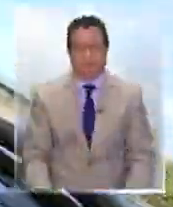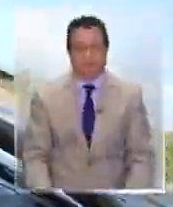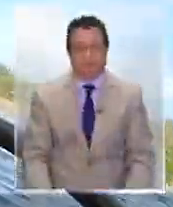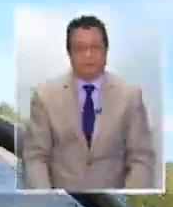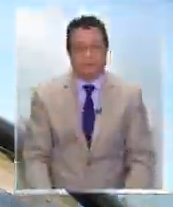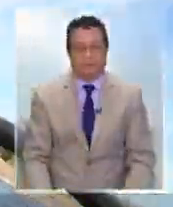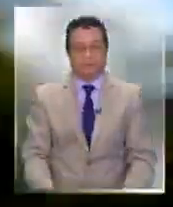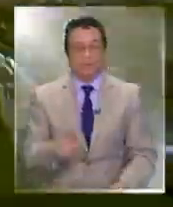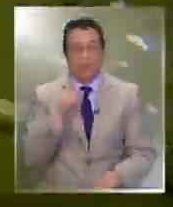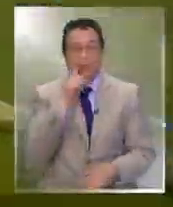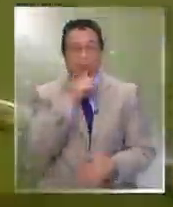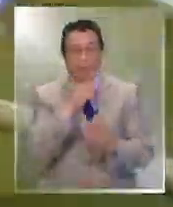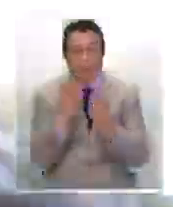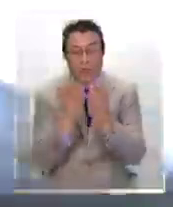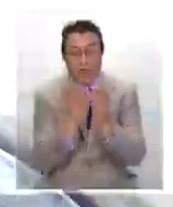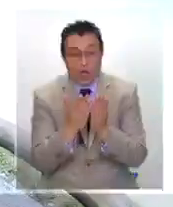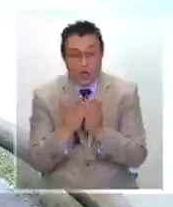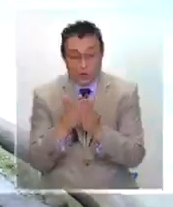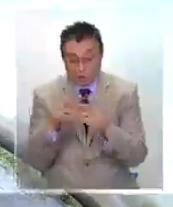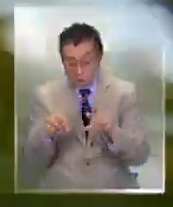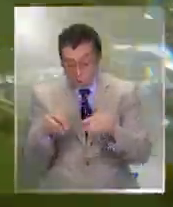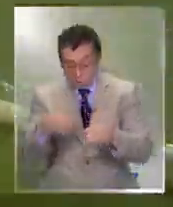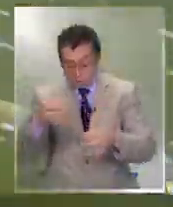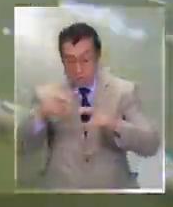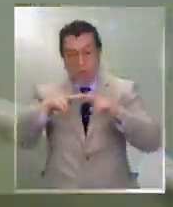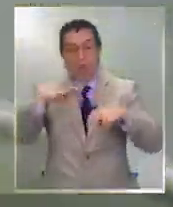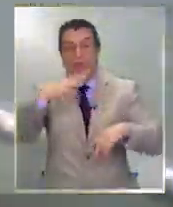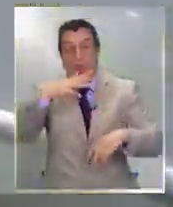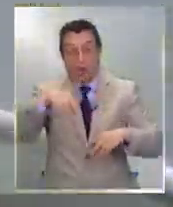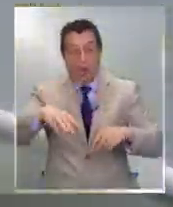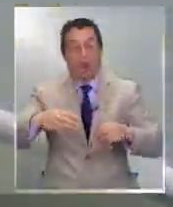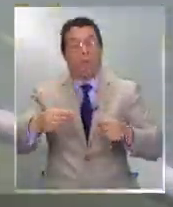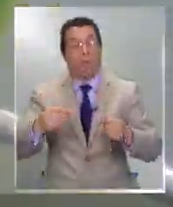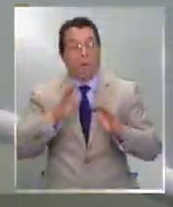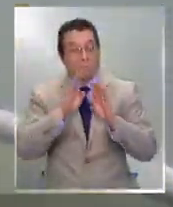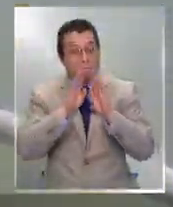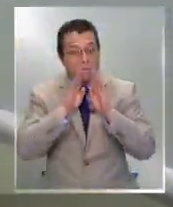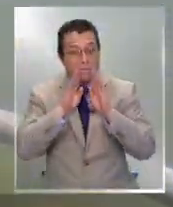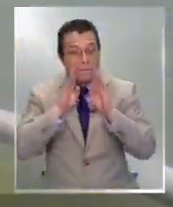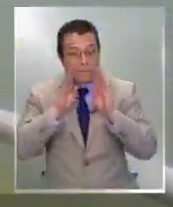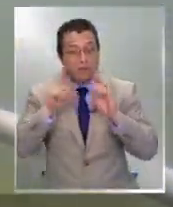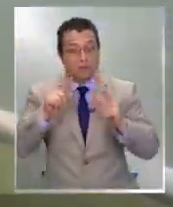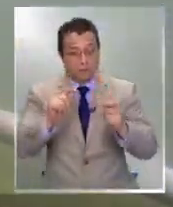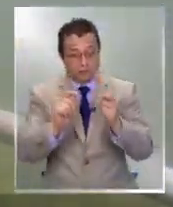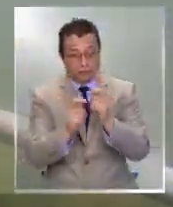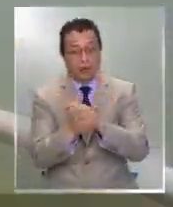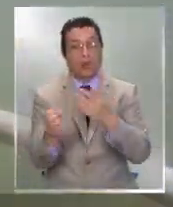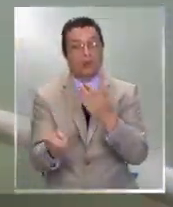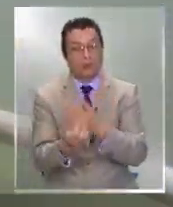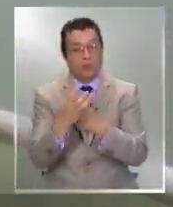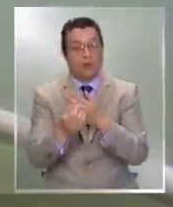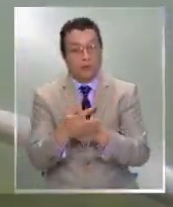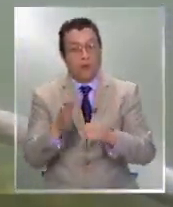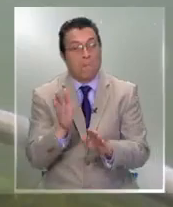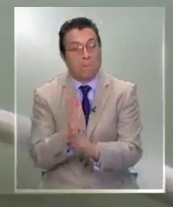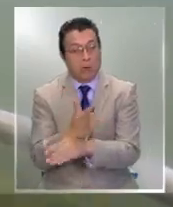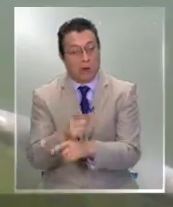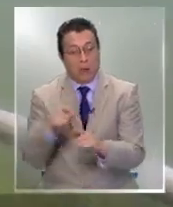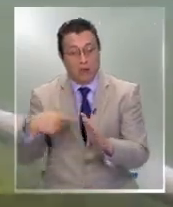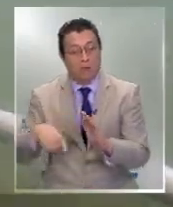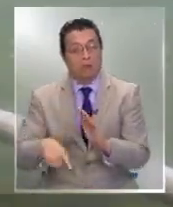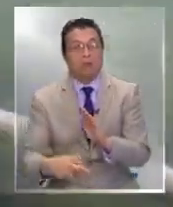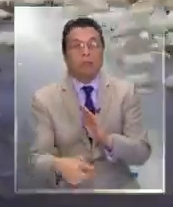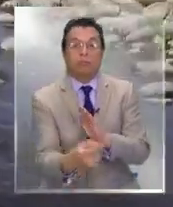Los últimos estudios al Mapocho aseguran que la calidad de sus aguas ha mejorado, factor clave para el resurgimiento de nuevas especies acuáticas en torno al